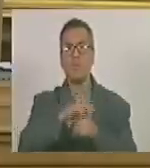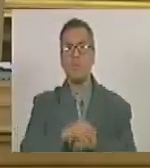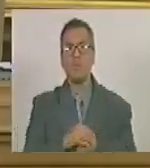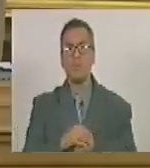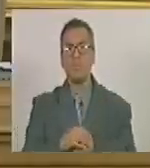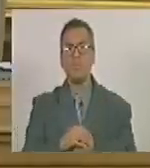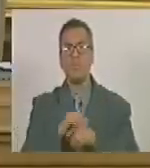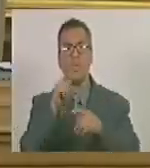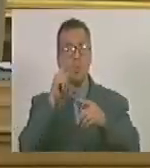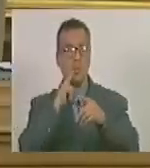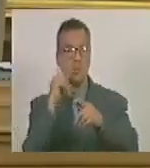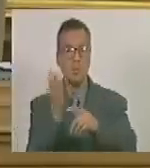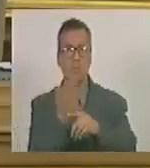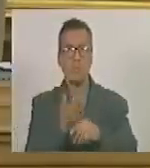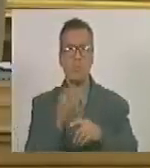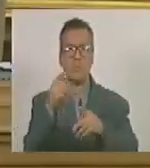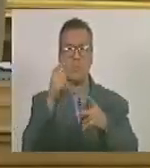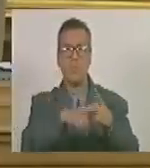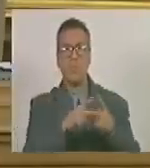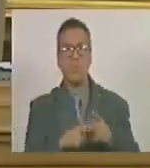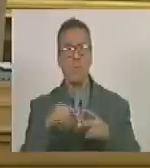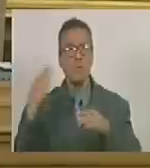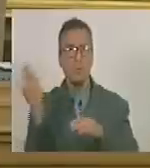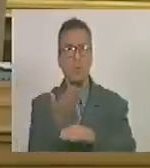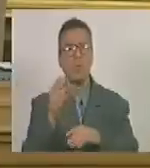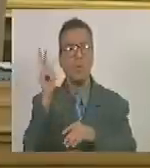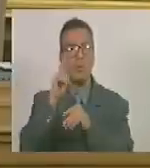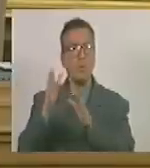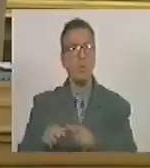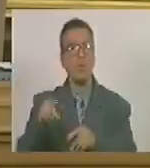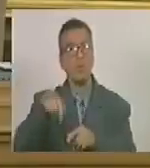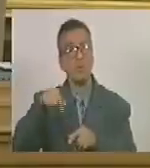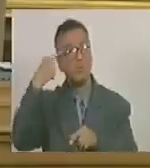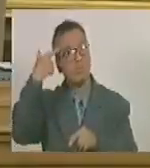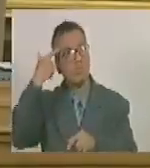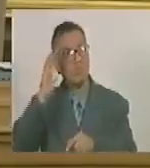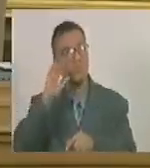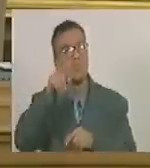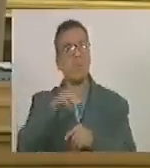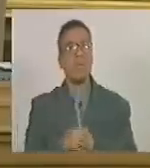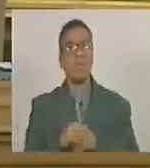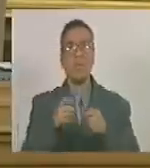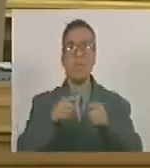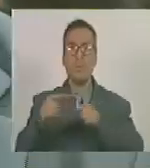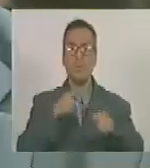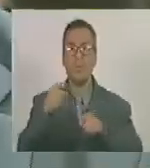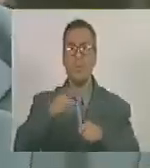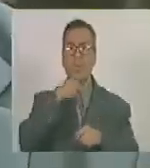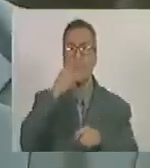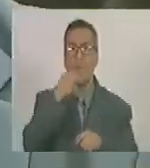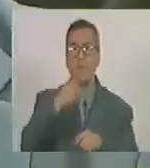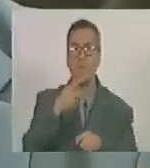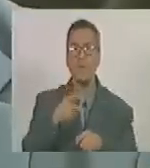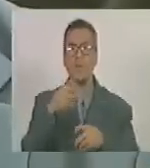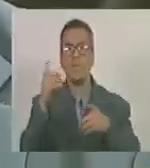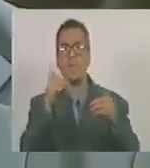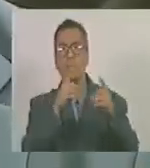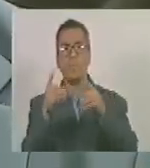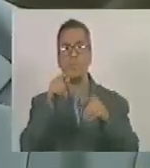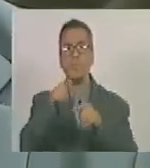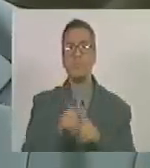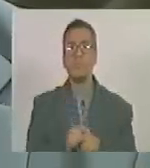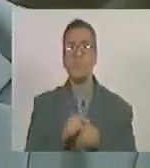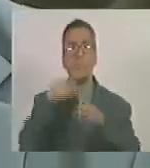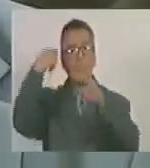las medidas coercitivas unilaterales contra Venezuela. Precisamente los activistas políticos que difundieron